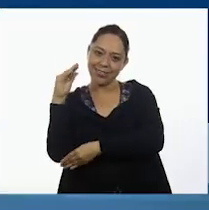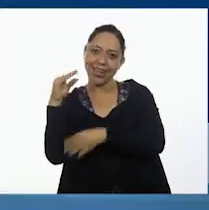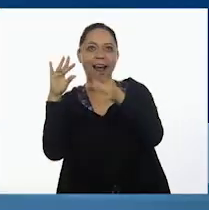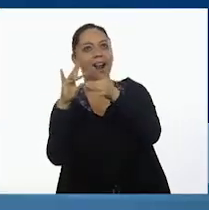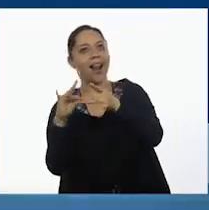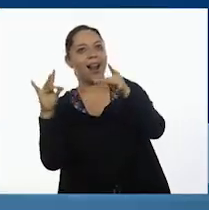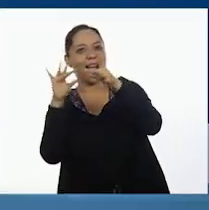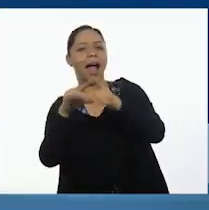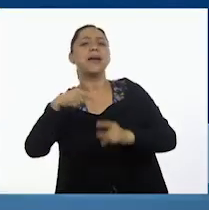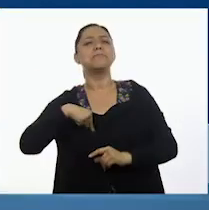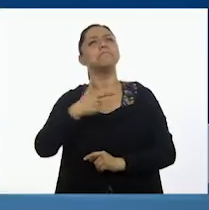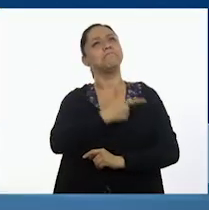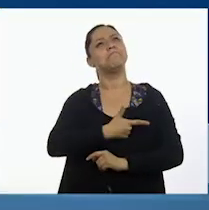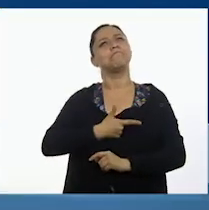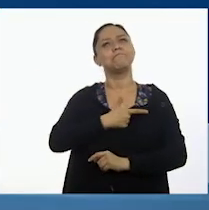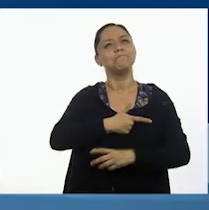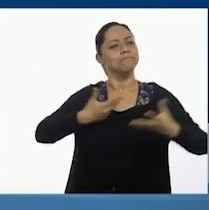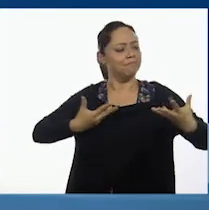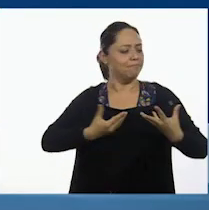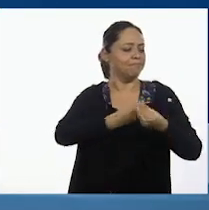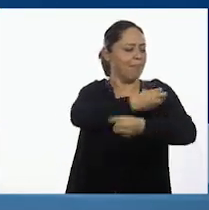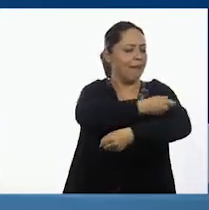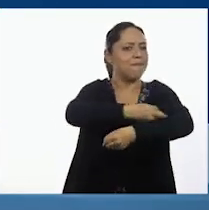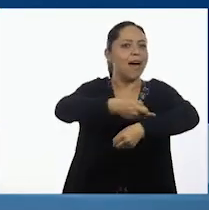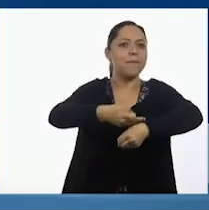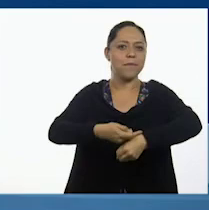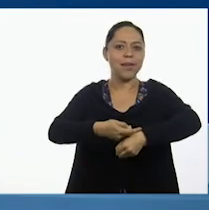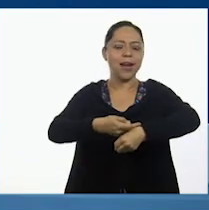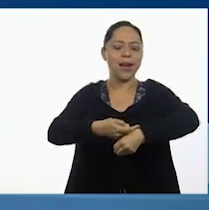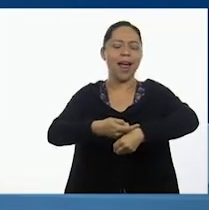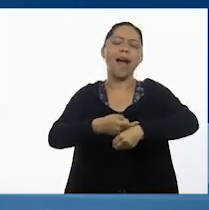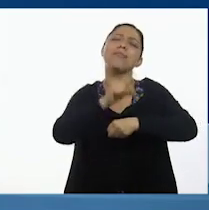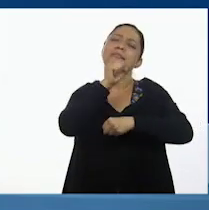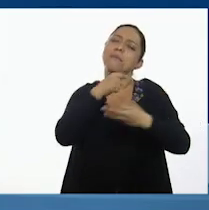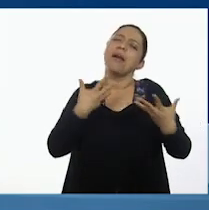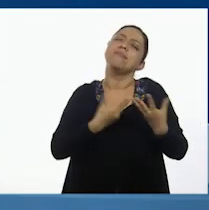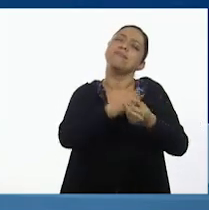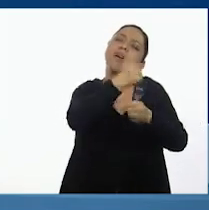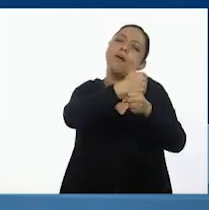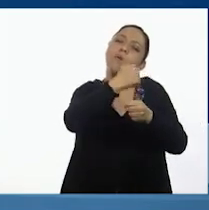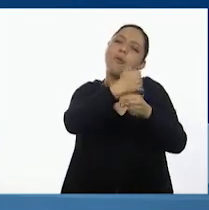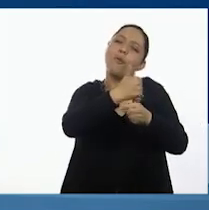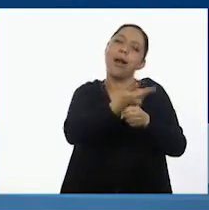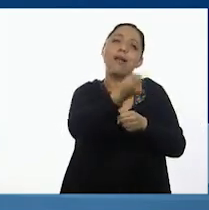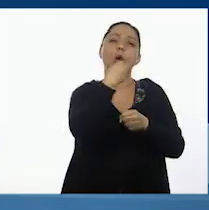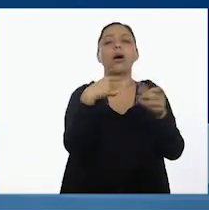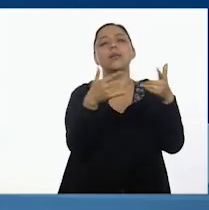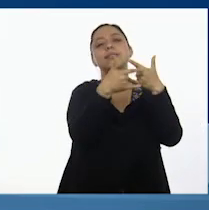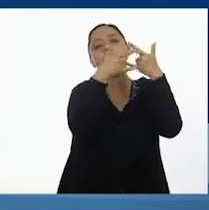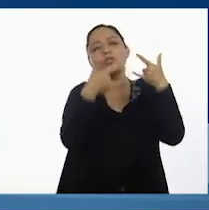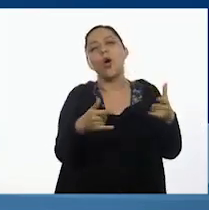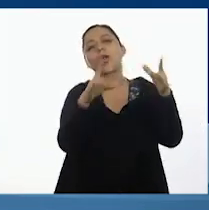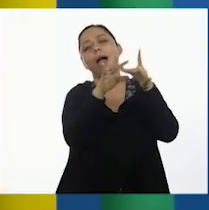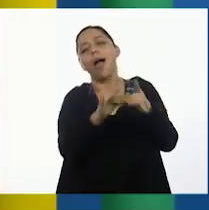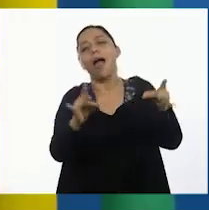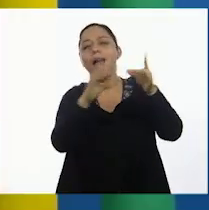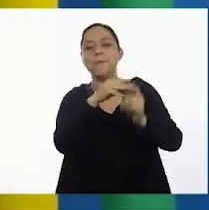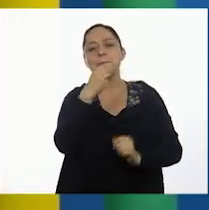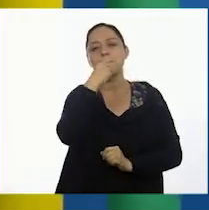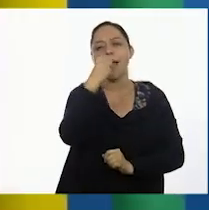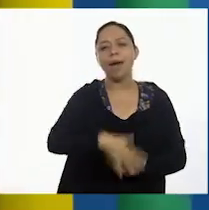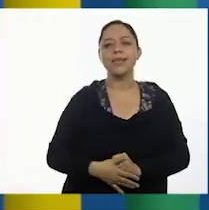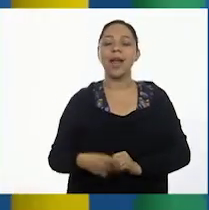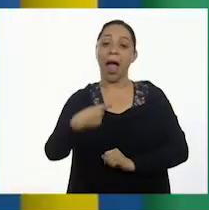encanta pasar tiempo con mi familia y principalmente con mi abuelo, porque me cuenta historias increíbles. Ay, a